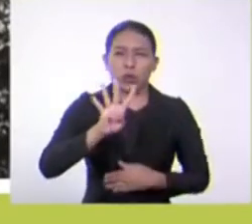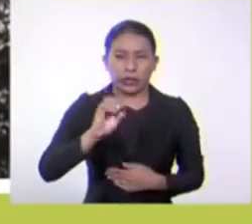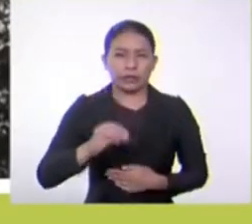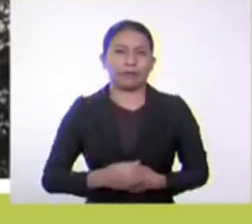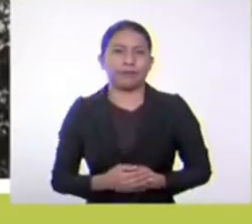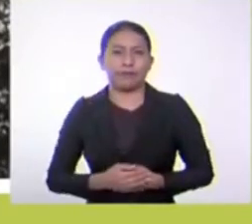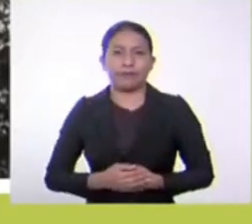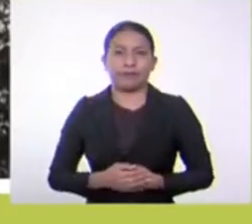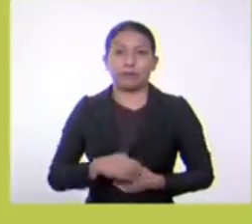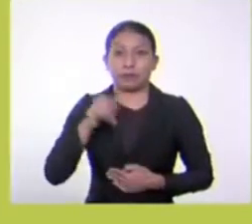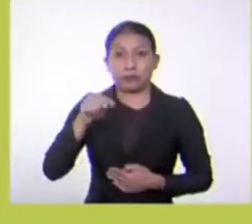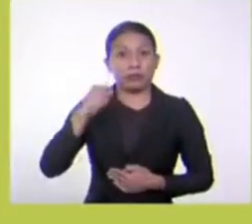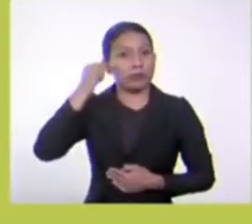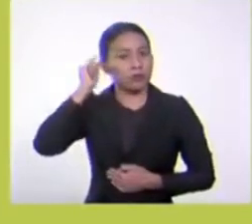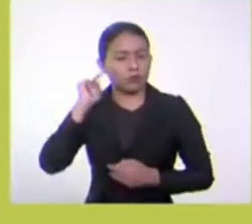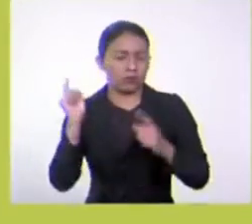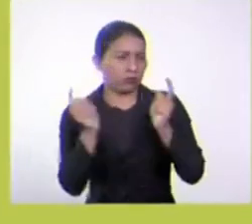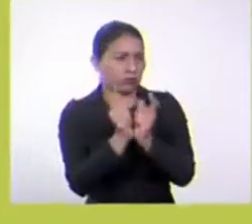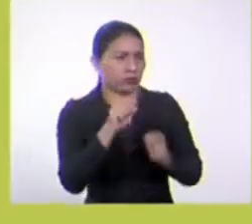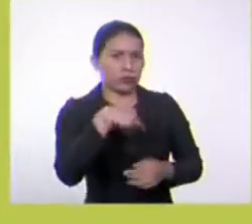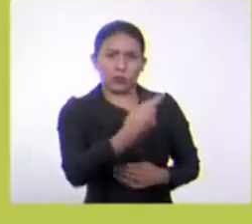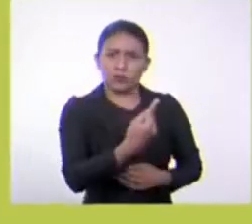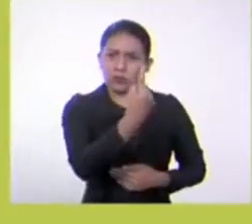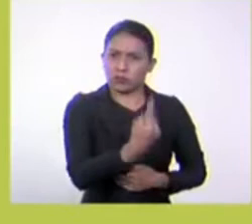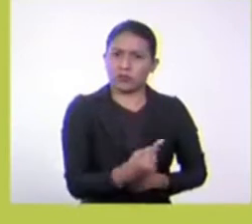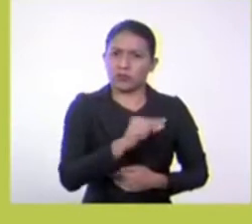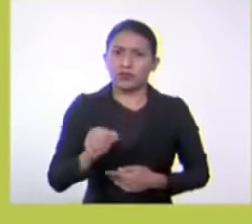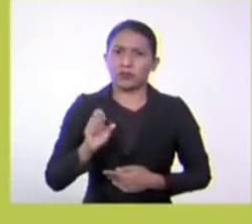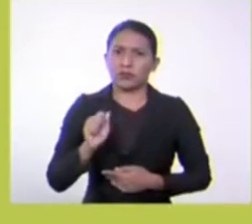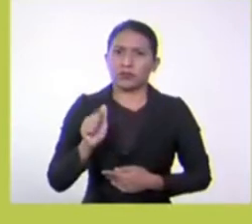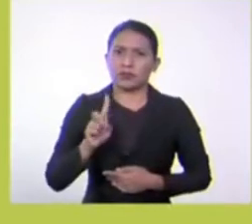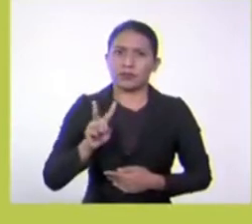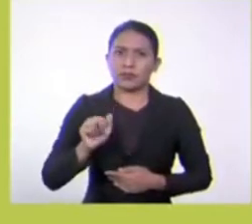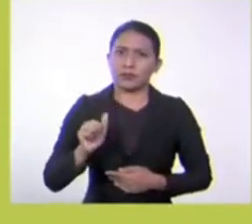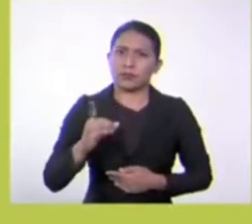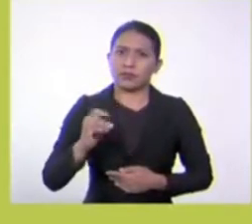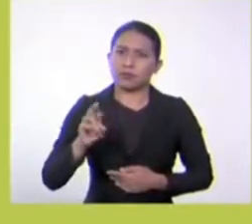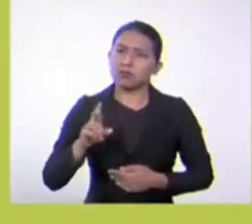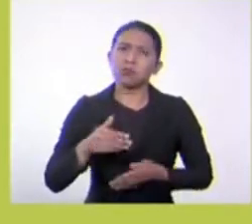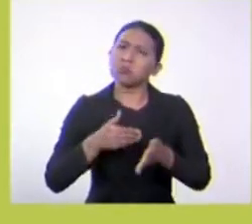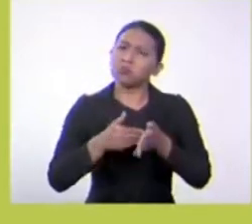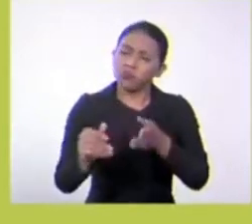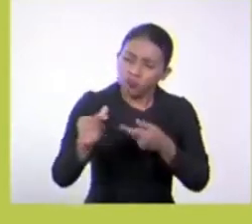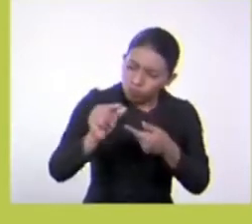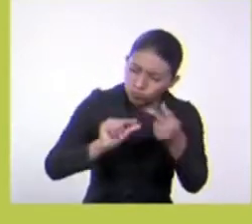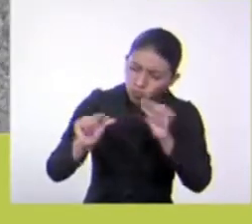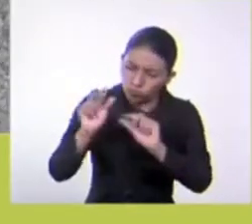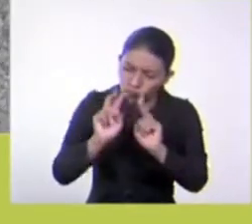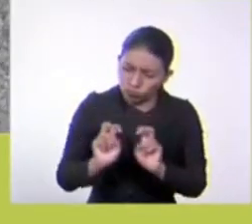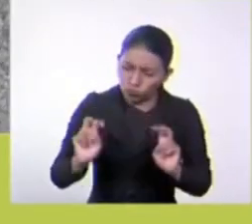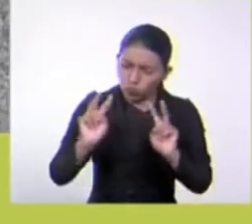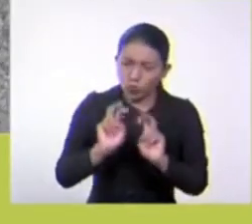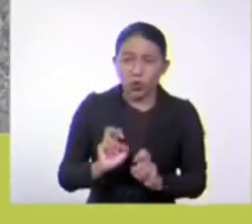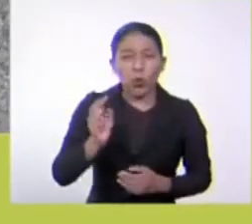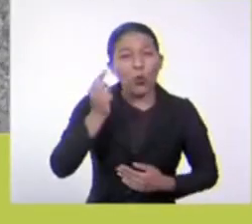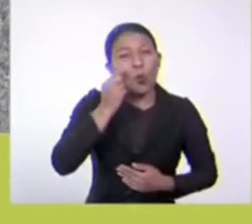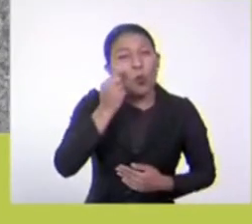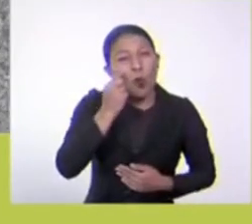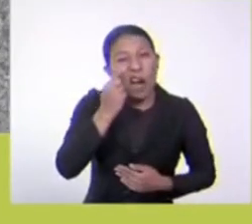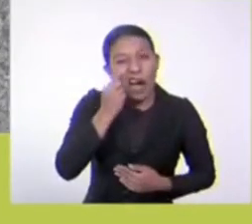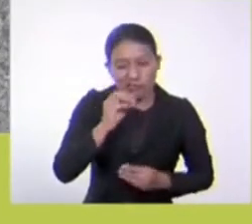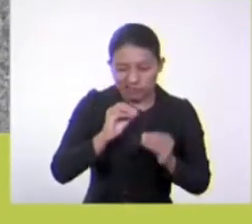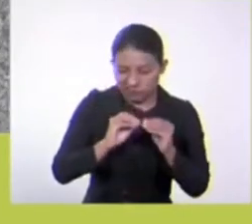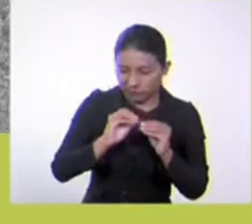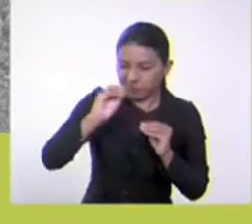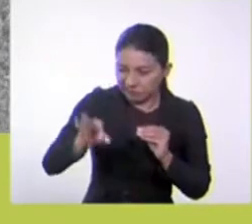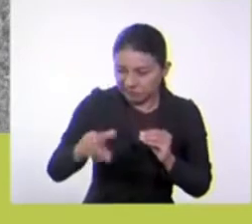Delbruck conoce a Salvador Luria y comienzan una serie de experimentos donde cuidadosamente infectaban distintas cepas de